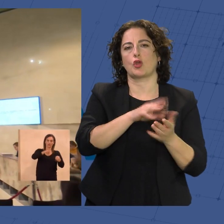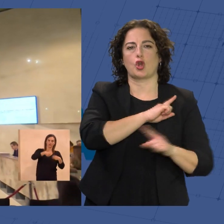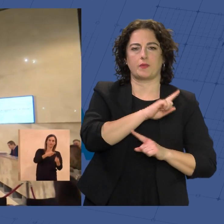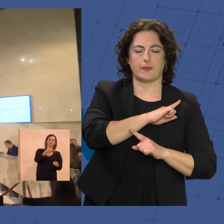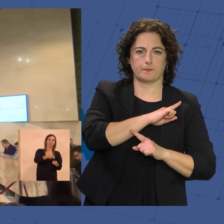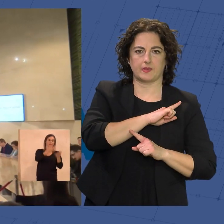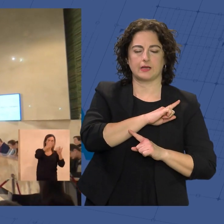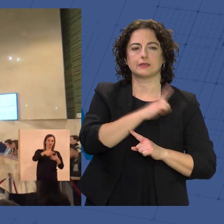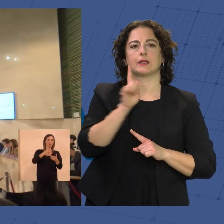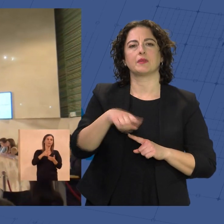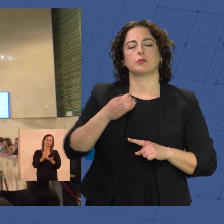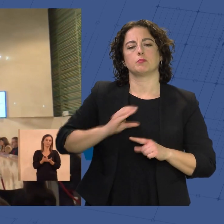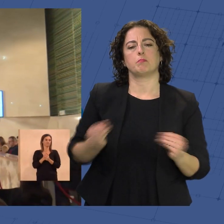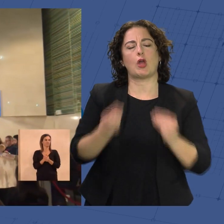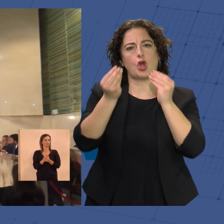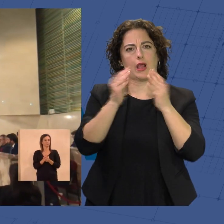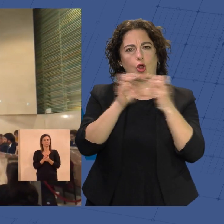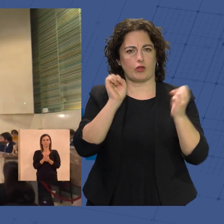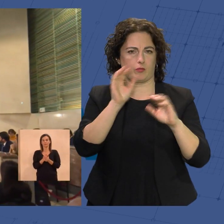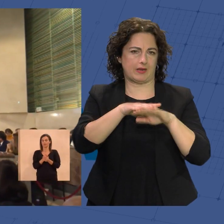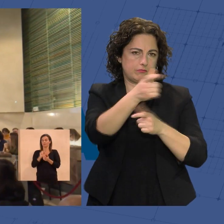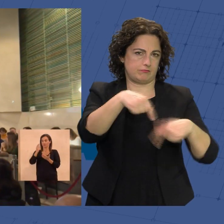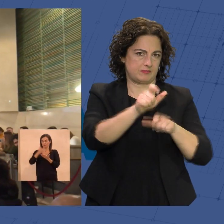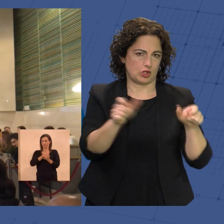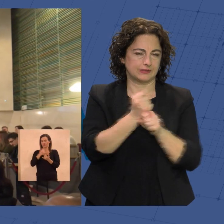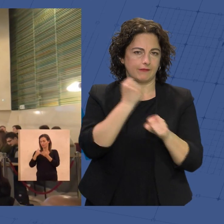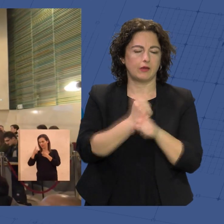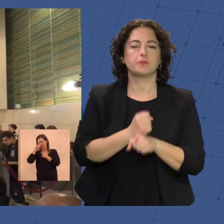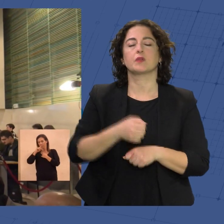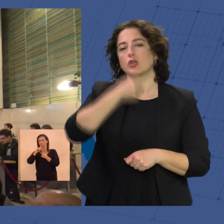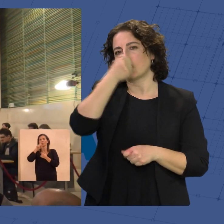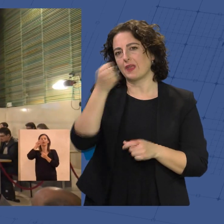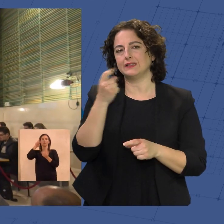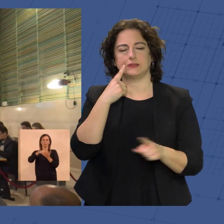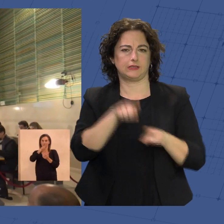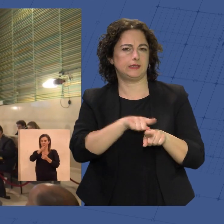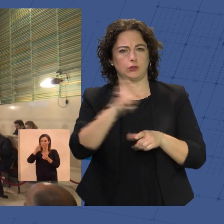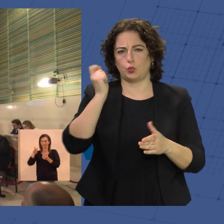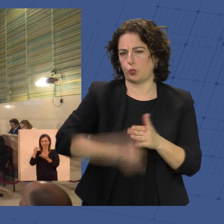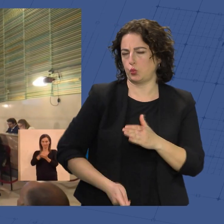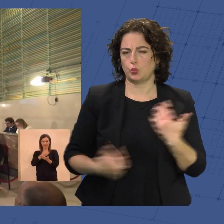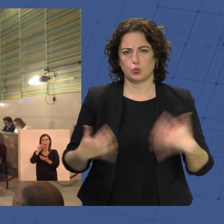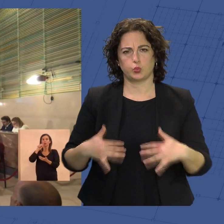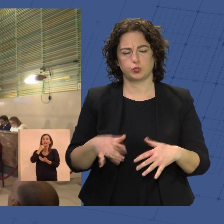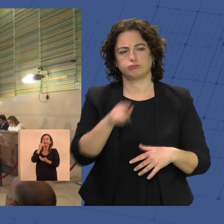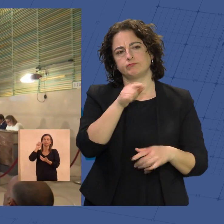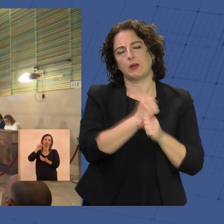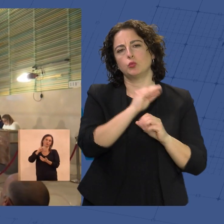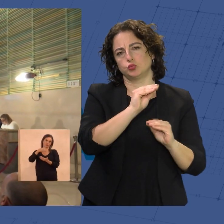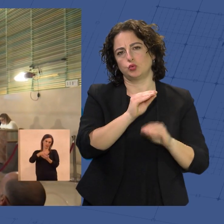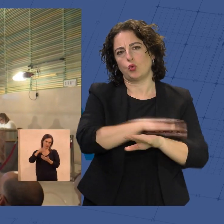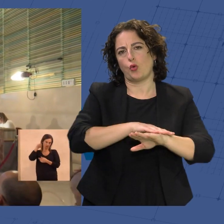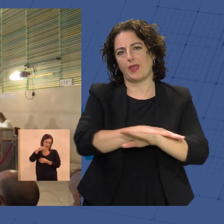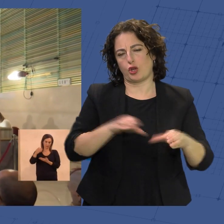y mejoras salariales acordadas para sus trabajadores. Los socialistas han criticado duramente la acción del equipo de gobierno.